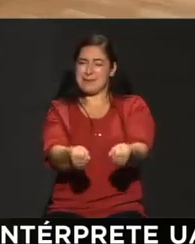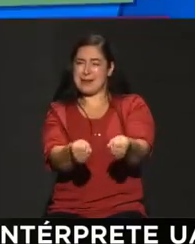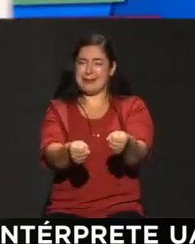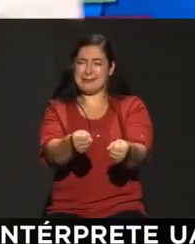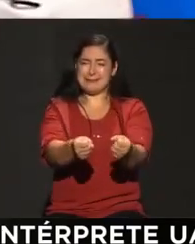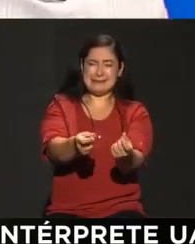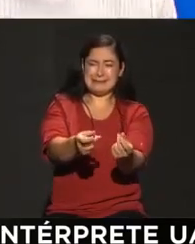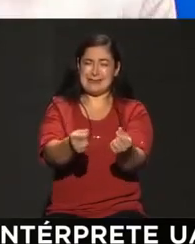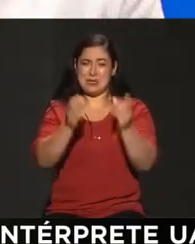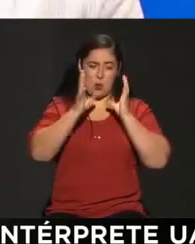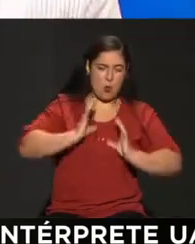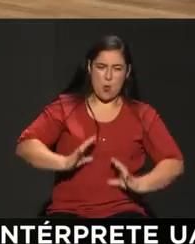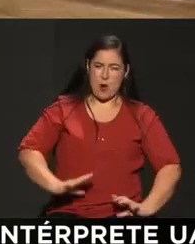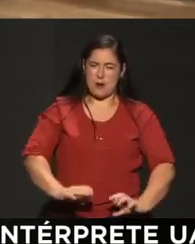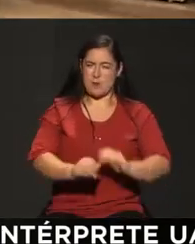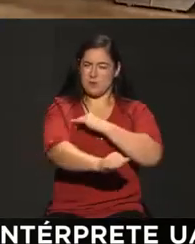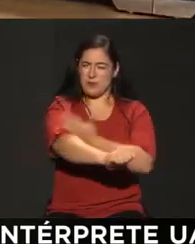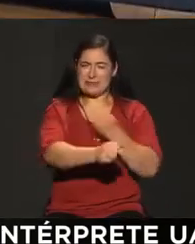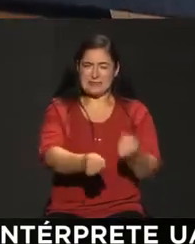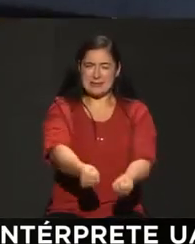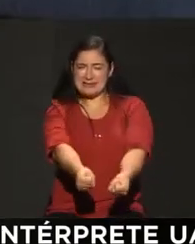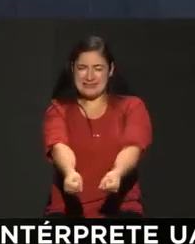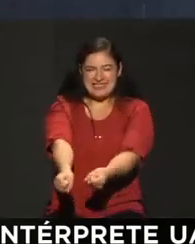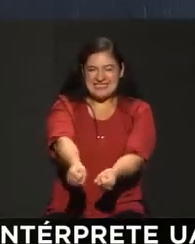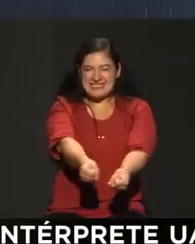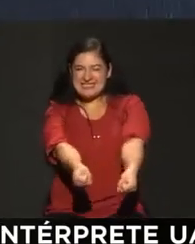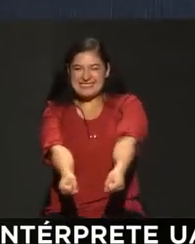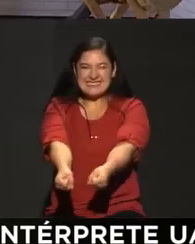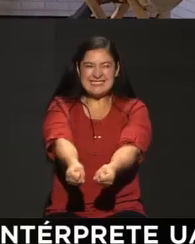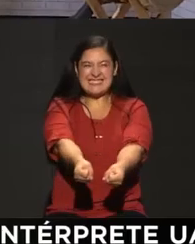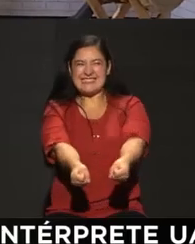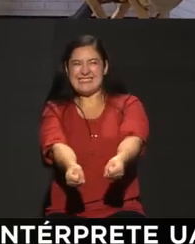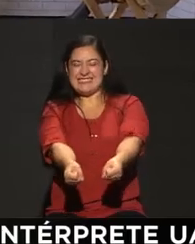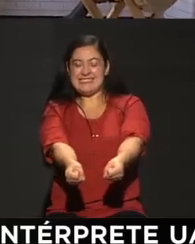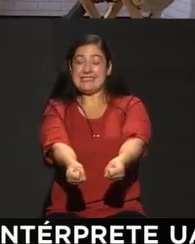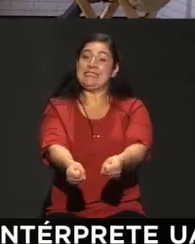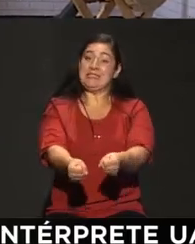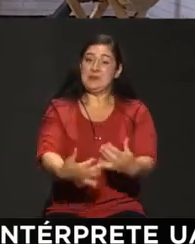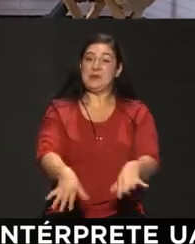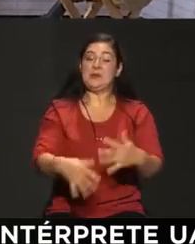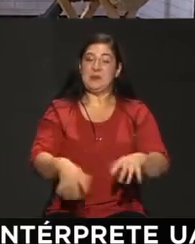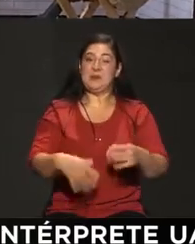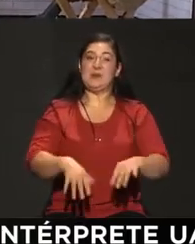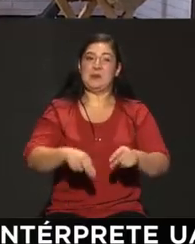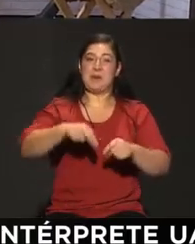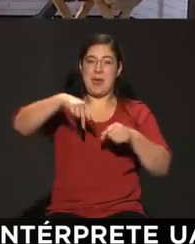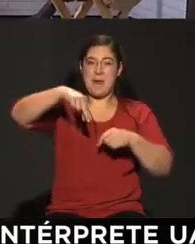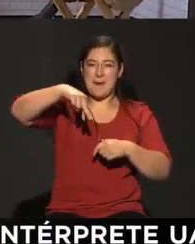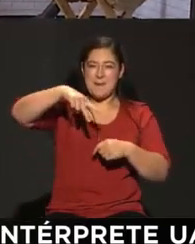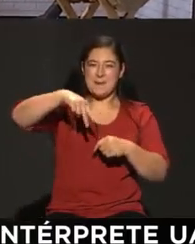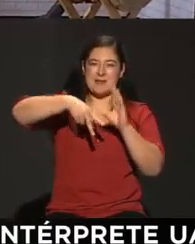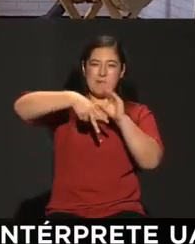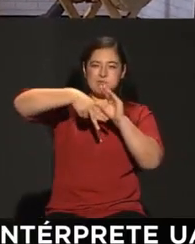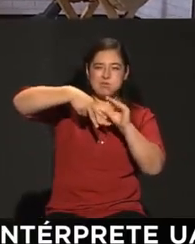trabajando ahí las extremidades. Oiga. Superiores, extremidades inferiores. Todos son grupos